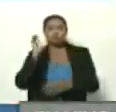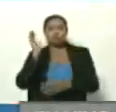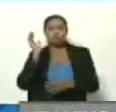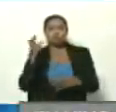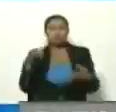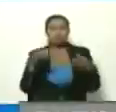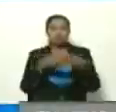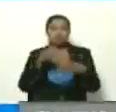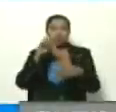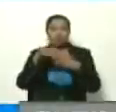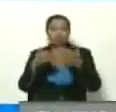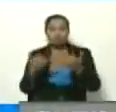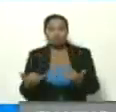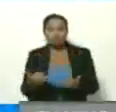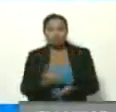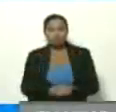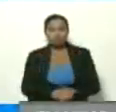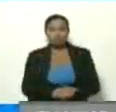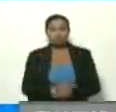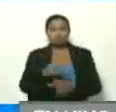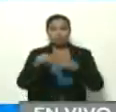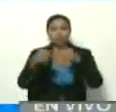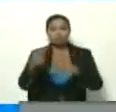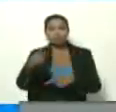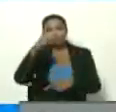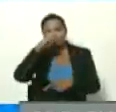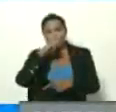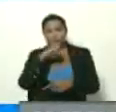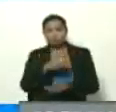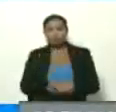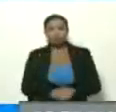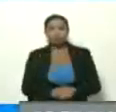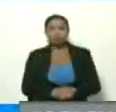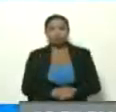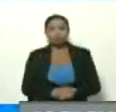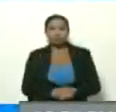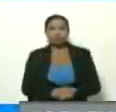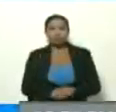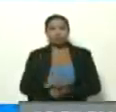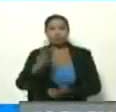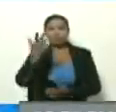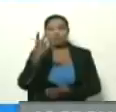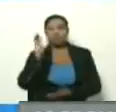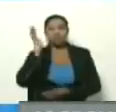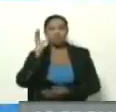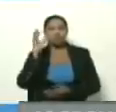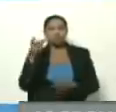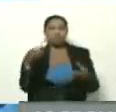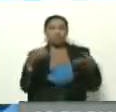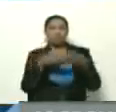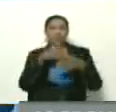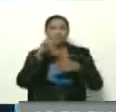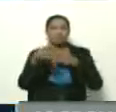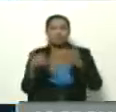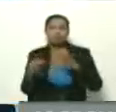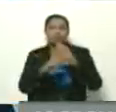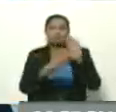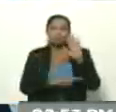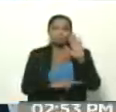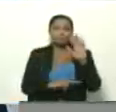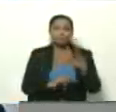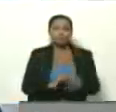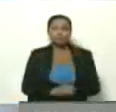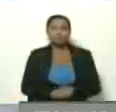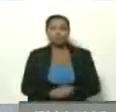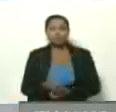partido. El año que viene. ¿Ah? Quinto congreso del partido, lo hemos venido cumpliendo. Normalmente lo hacemos